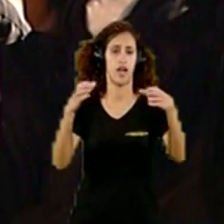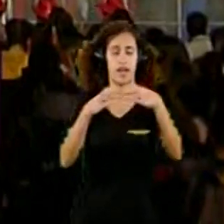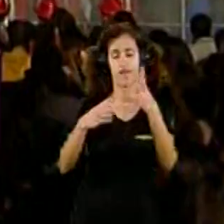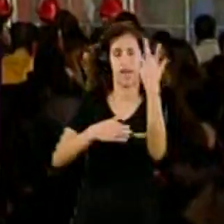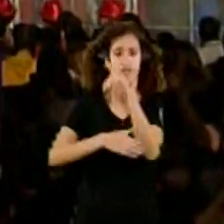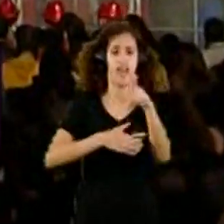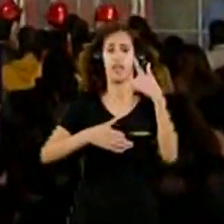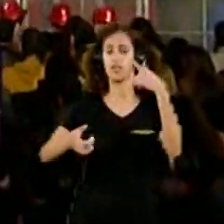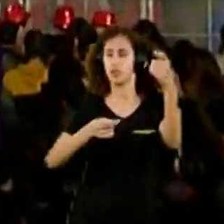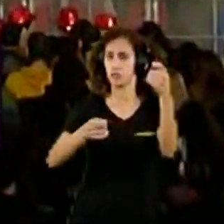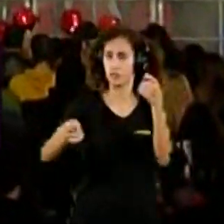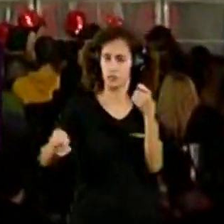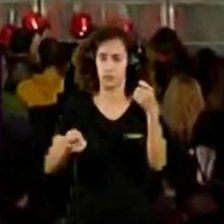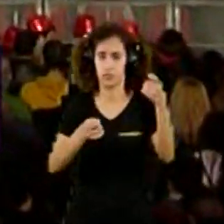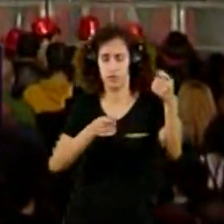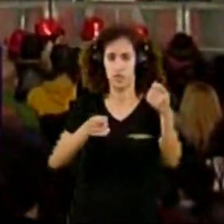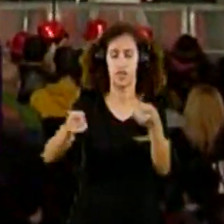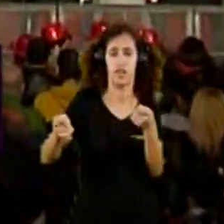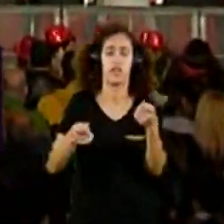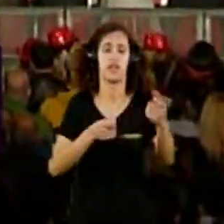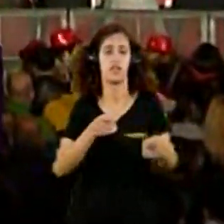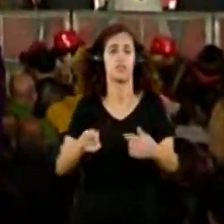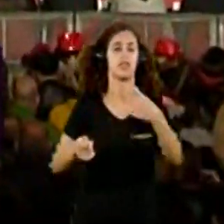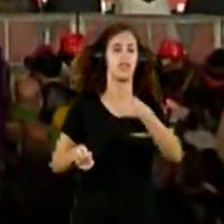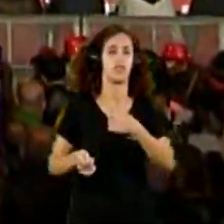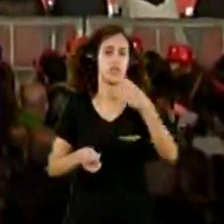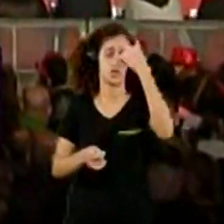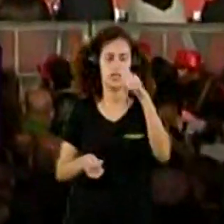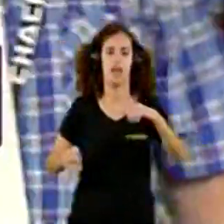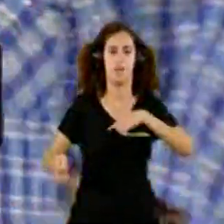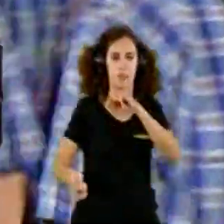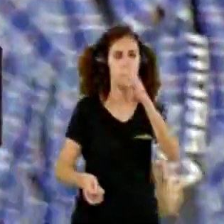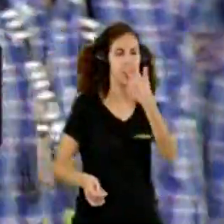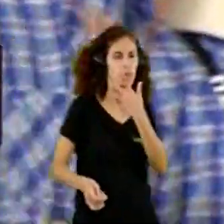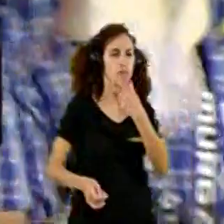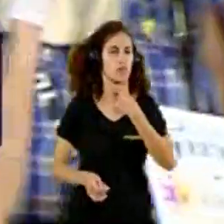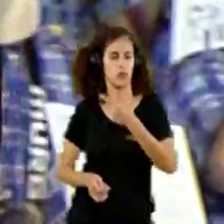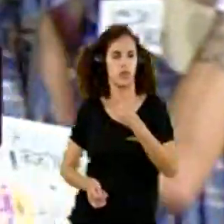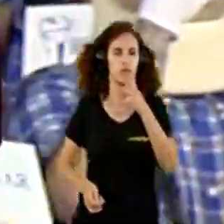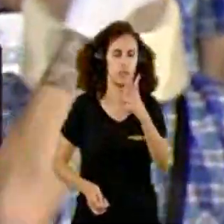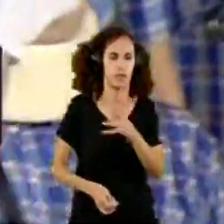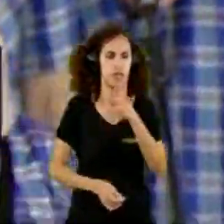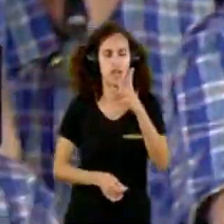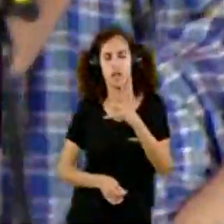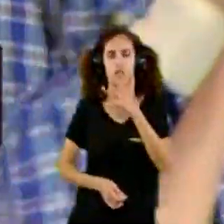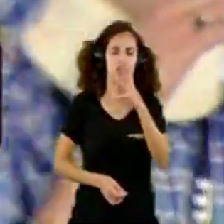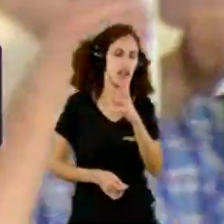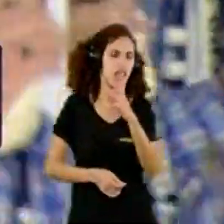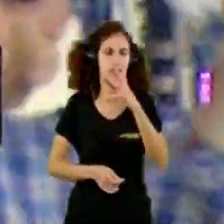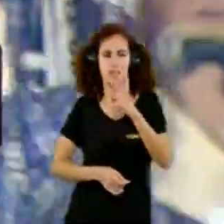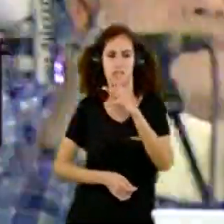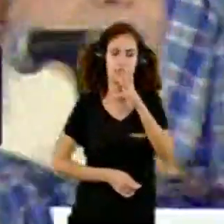coordina, yo soy una de comparsa, sinceramente, porque me mola, pero un cubatao, mientras que siento